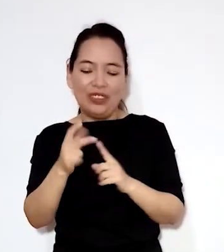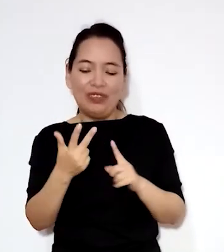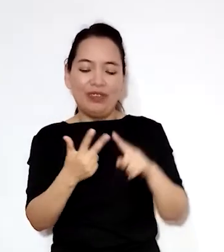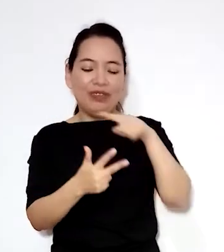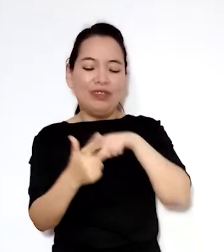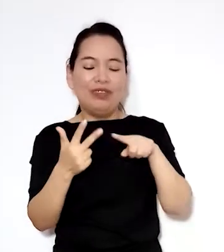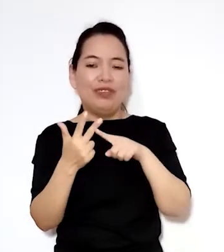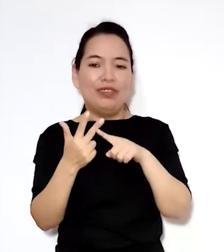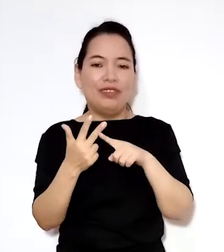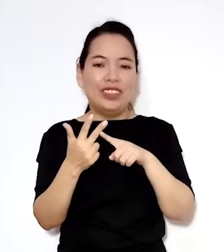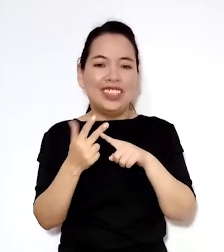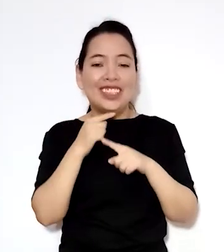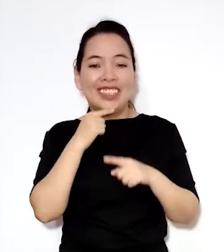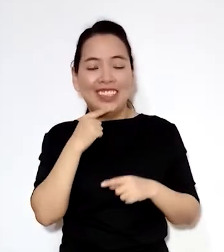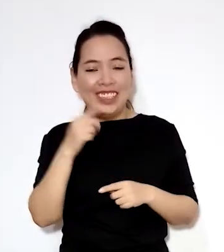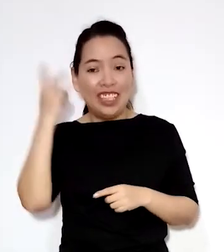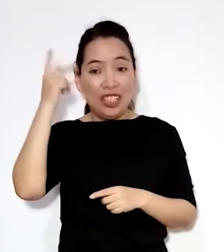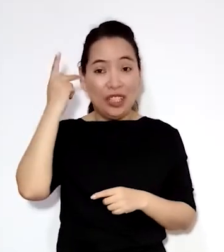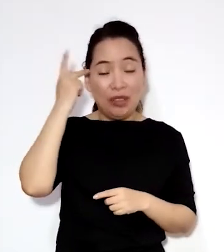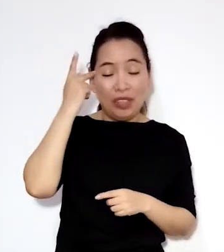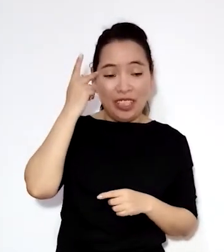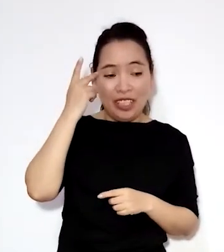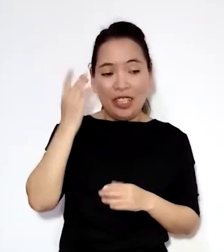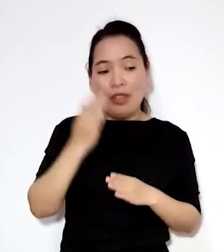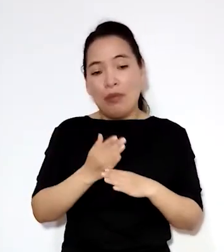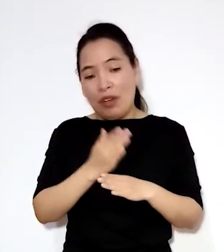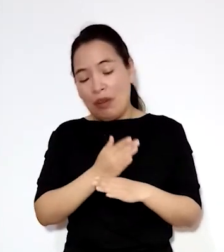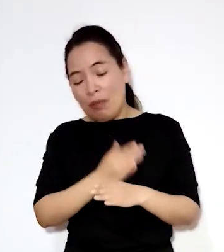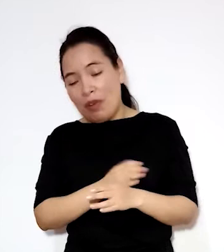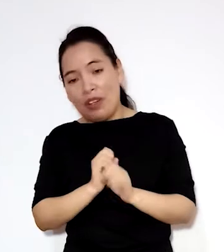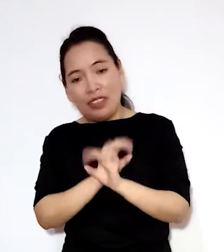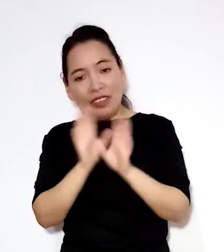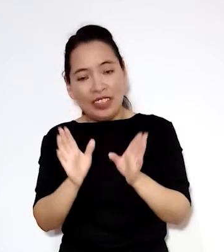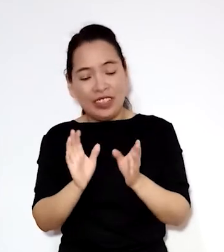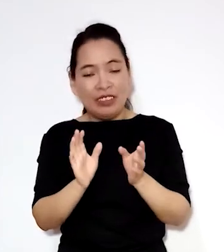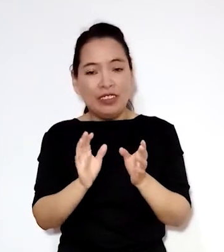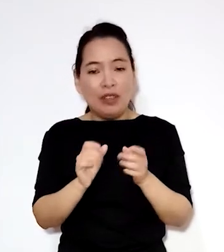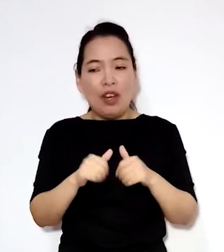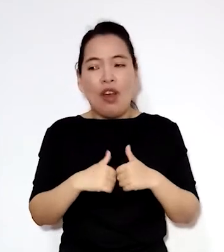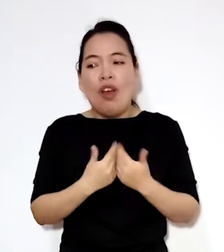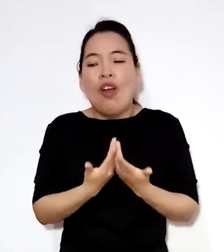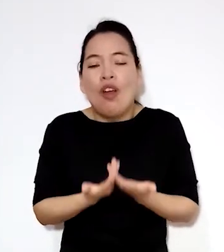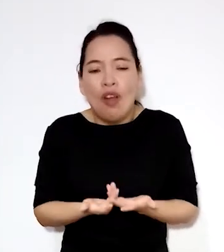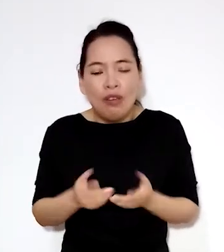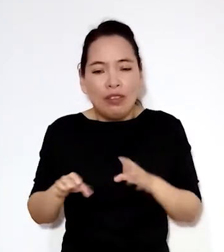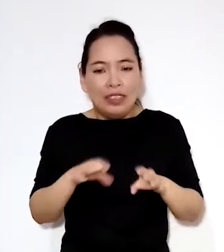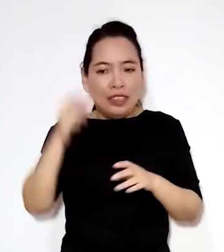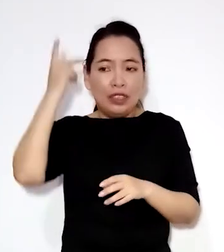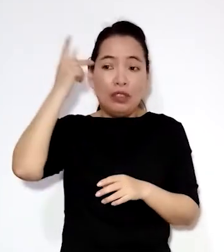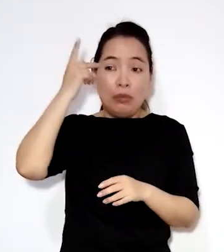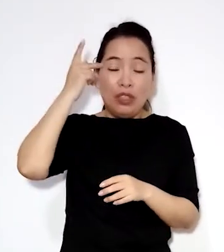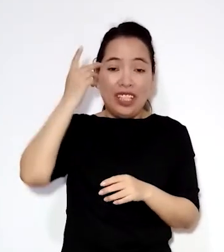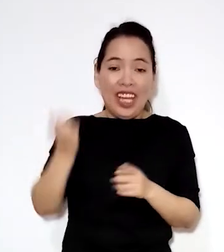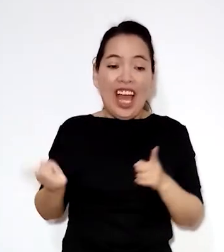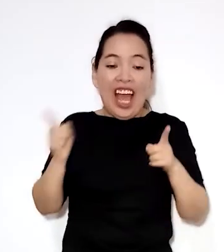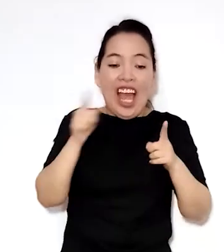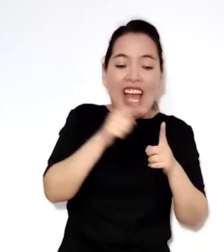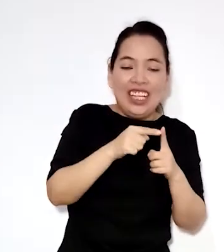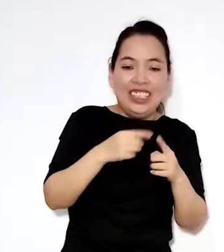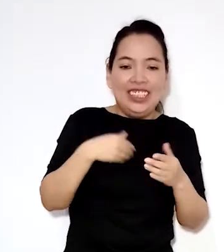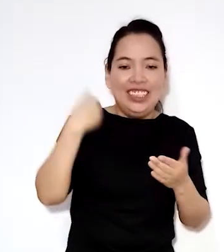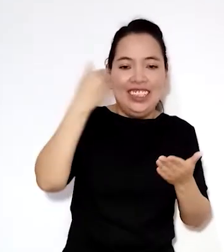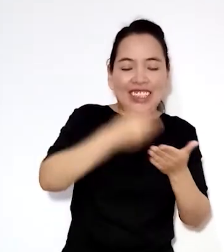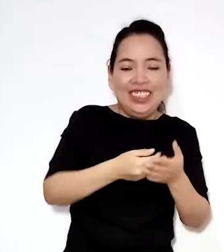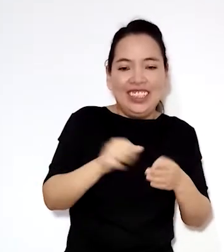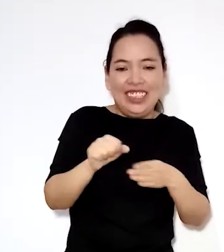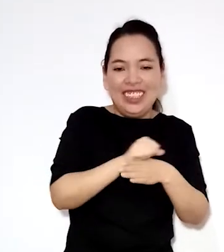culturas. Las políticas, decía Camila, parece que se van definiendo más, pero qué salto y qué distancia hay entre lo que la política dice